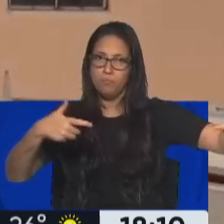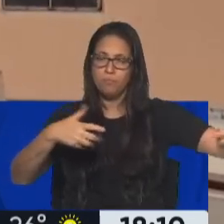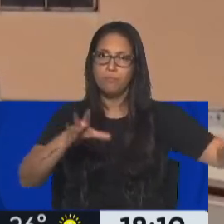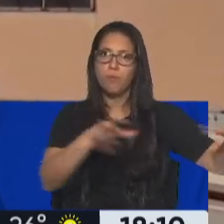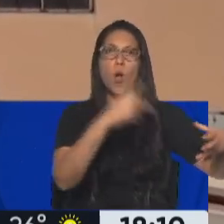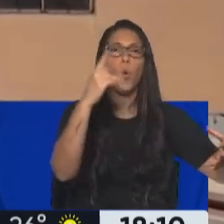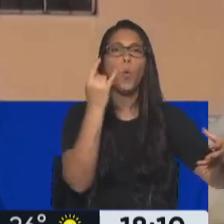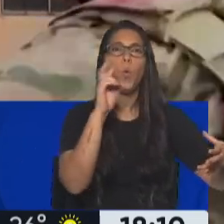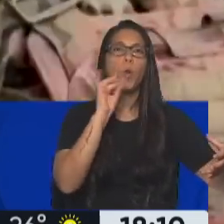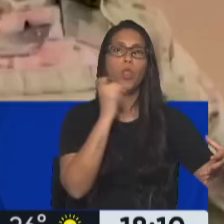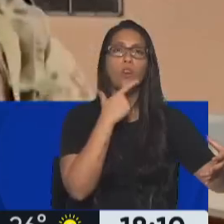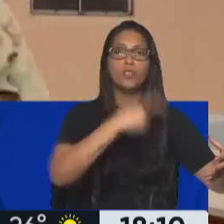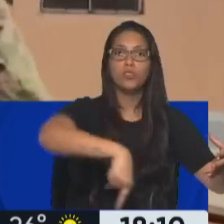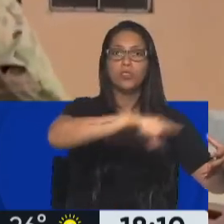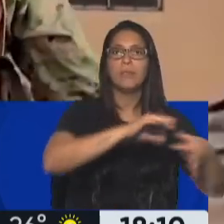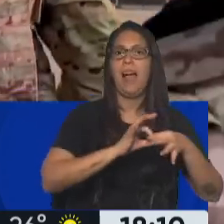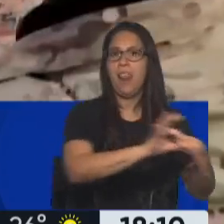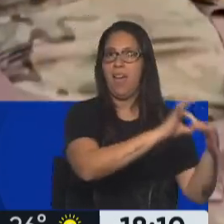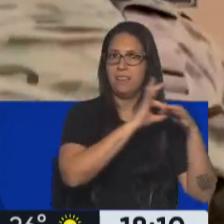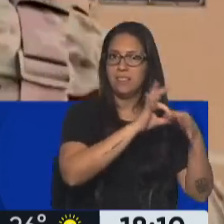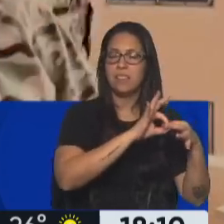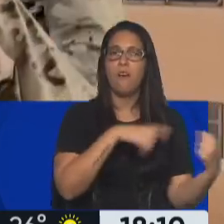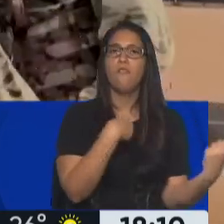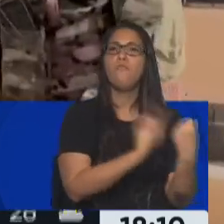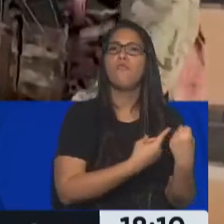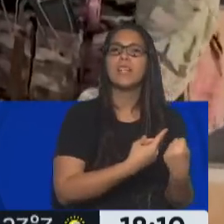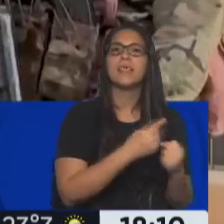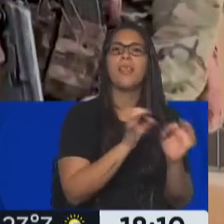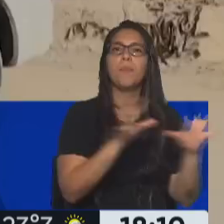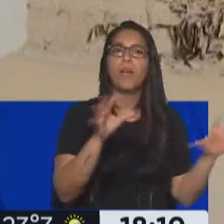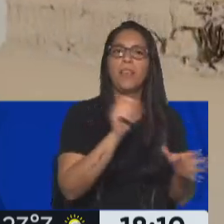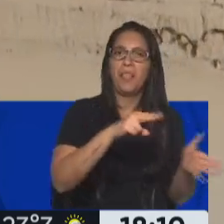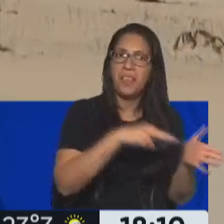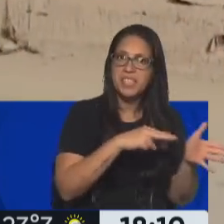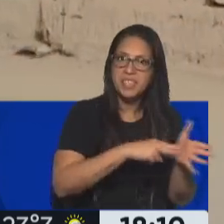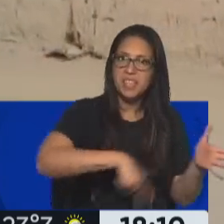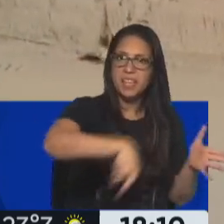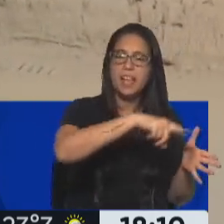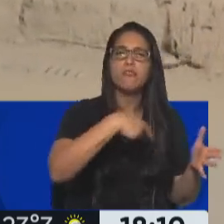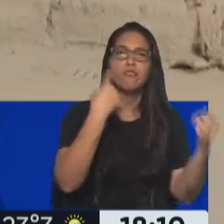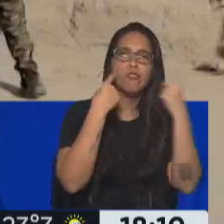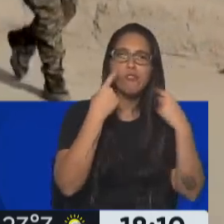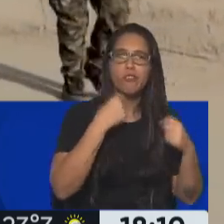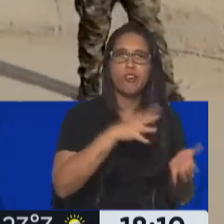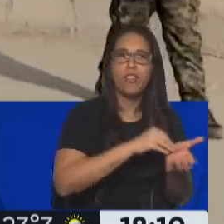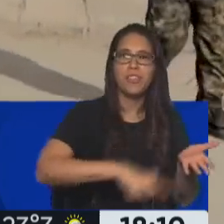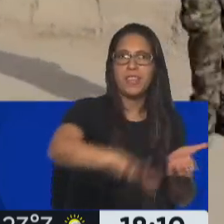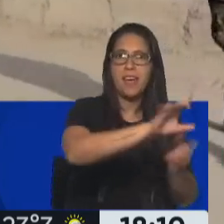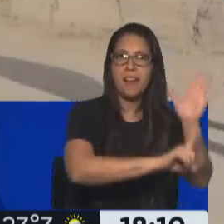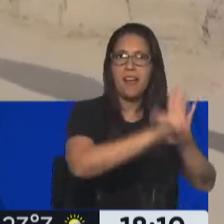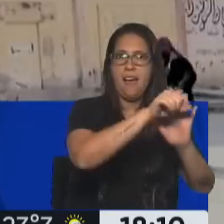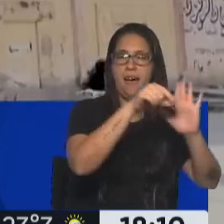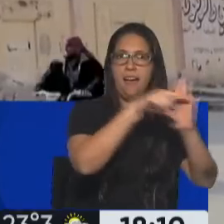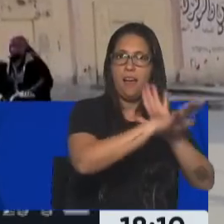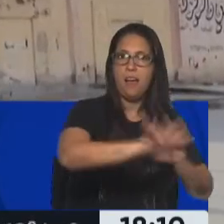kurdos asociados en la alianza conocida como Fuerzas Democráticas Sirias, que controlan un importante territorio en el nordeste del país